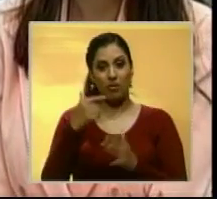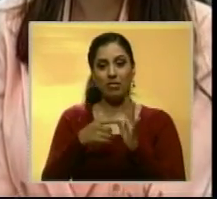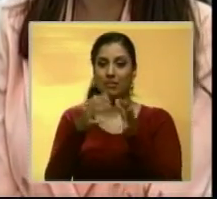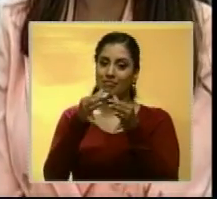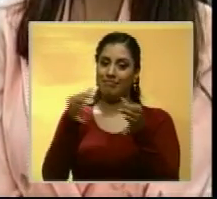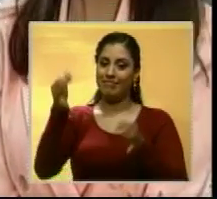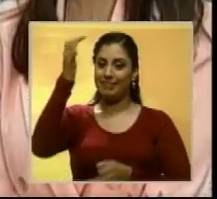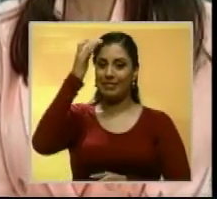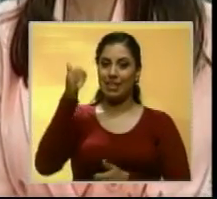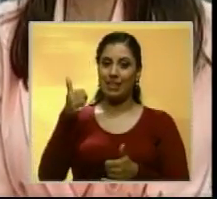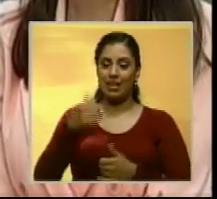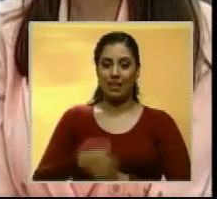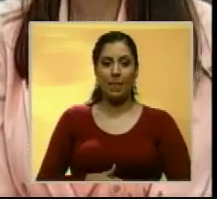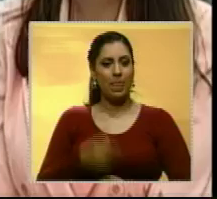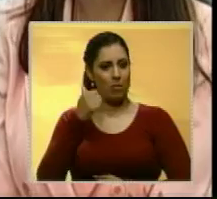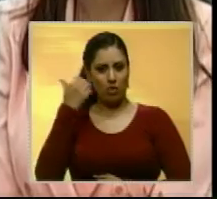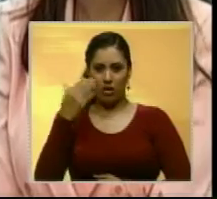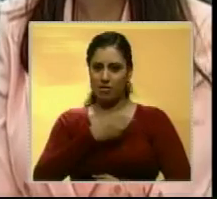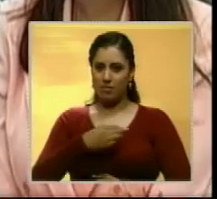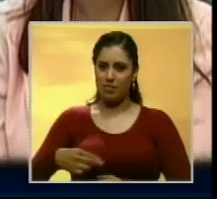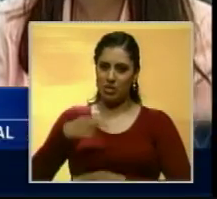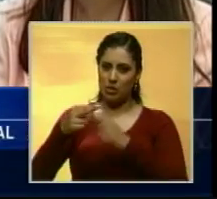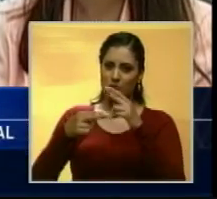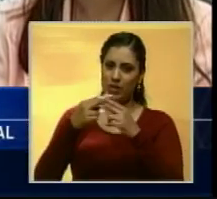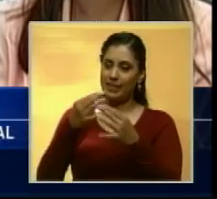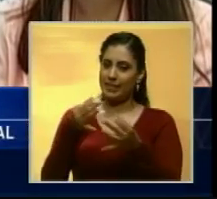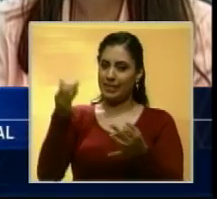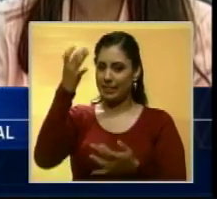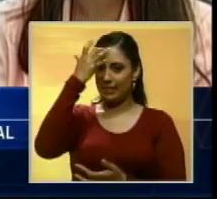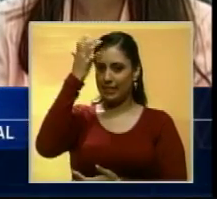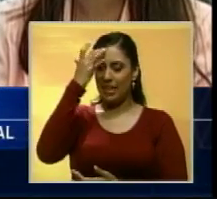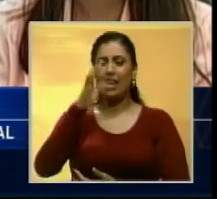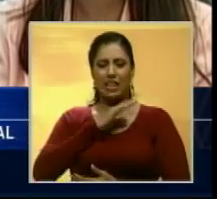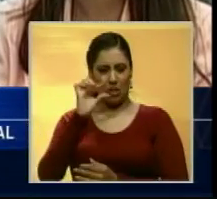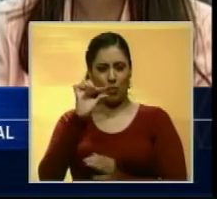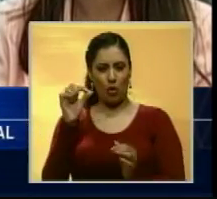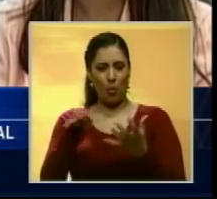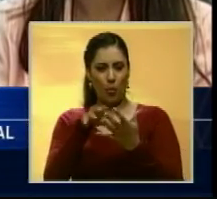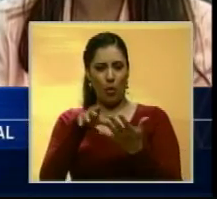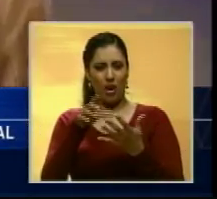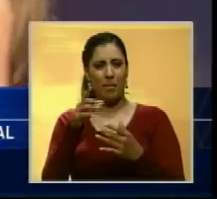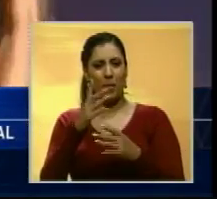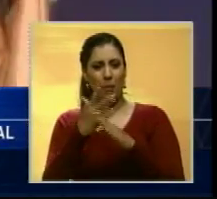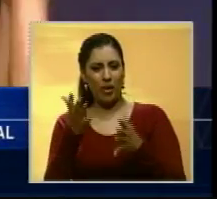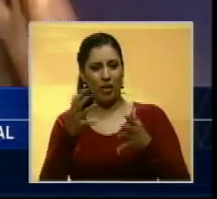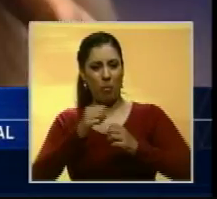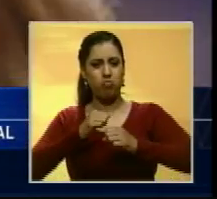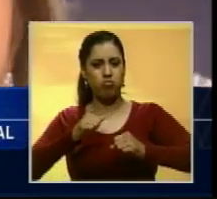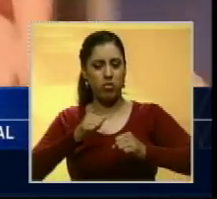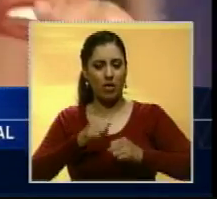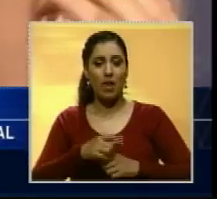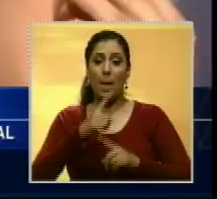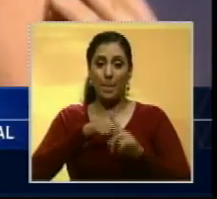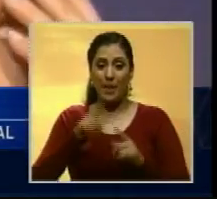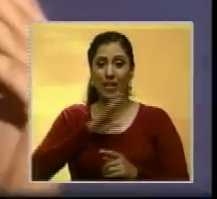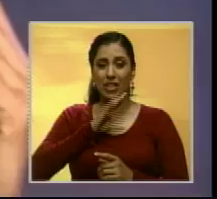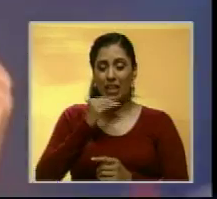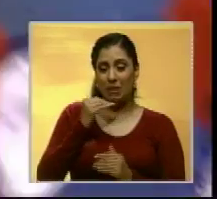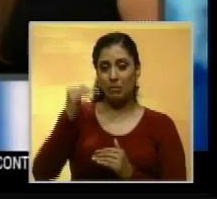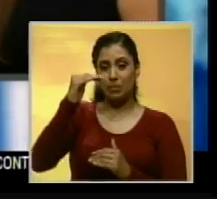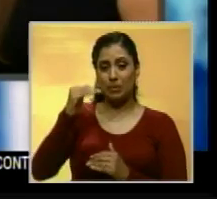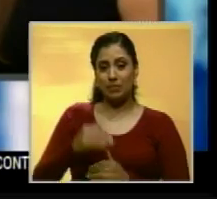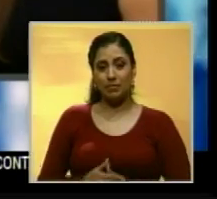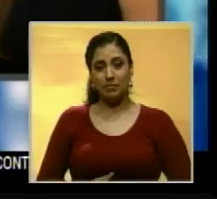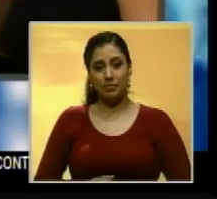aparentaba ser muy buena. Una gran Miss Universo. Tuvo un pequeño problema en la mitad del reinado, donde adquirió un poco de